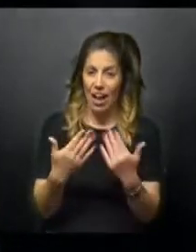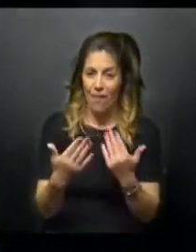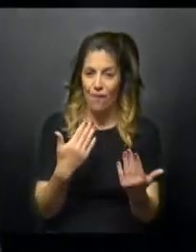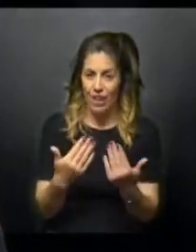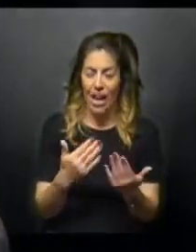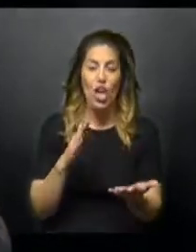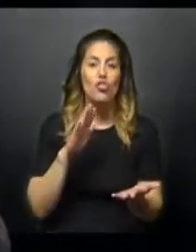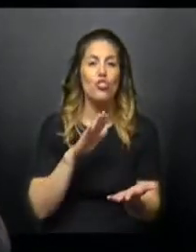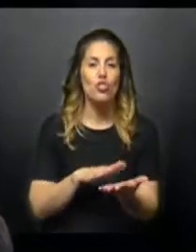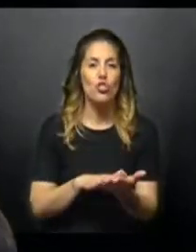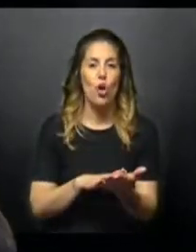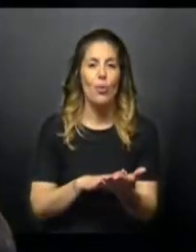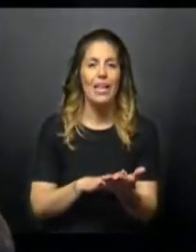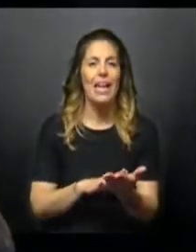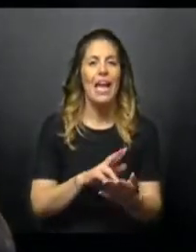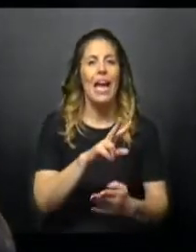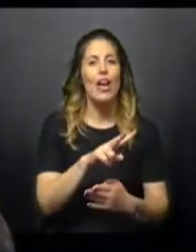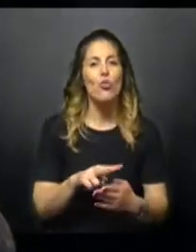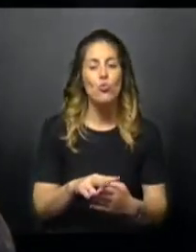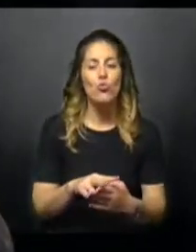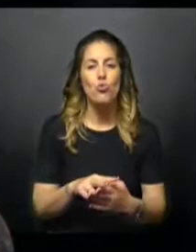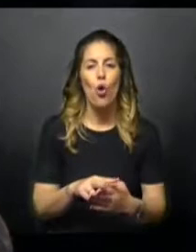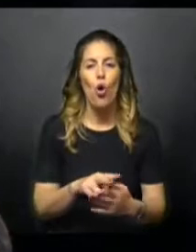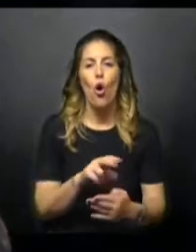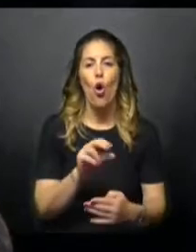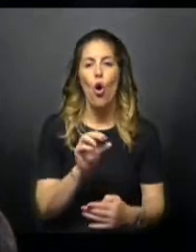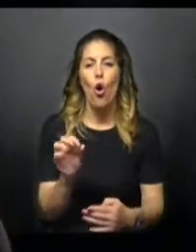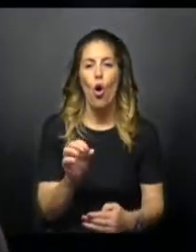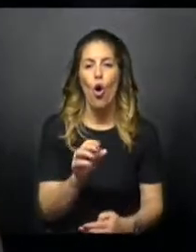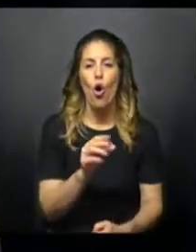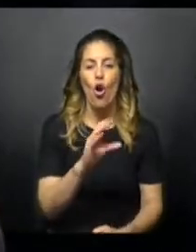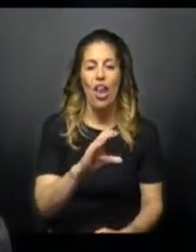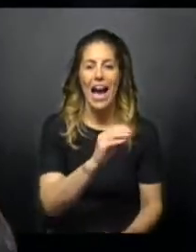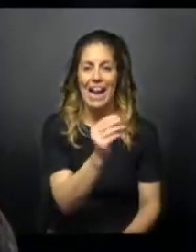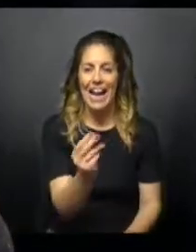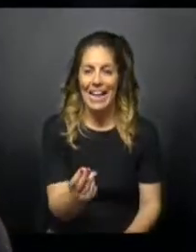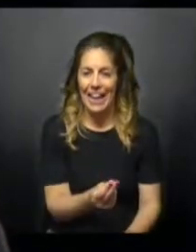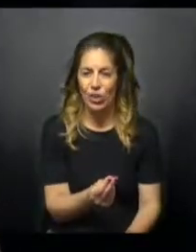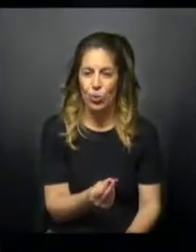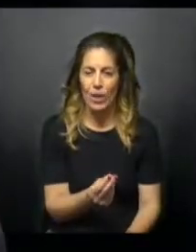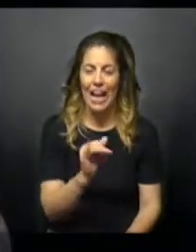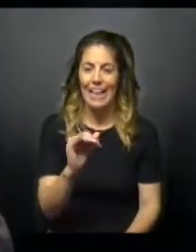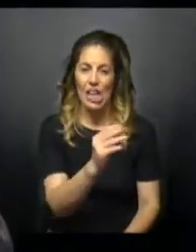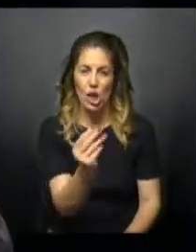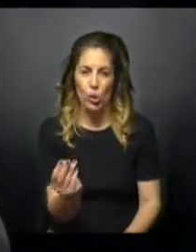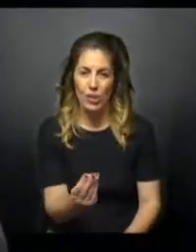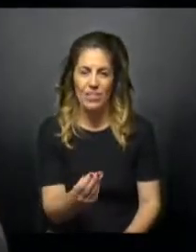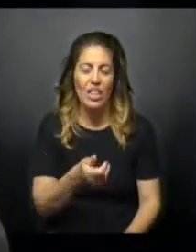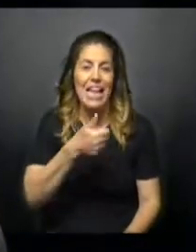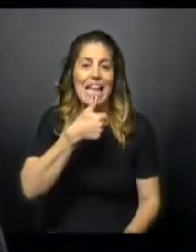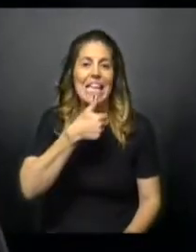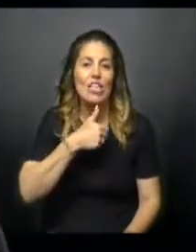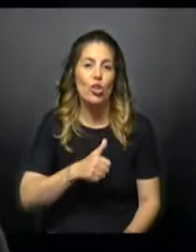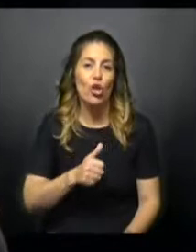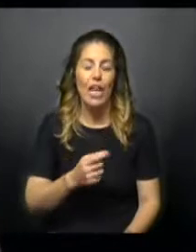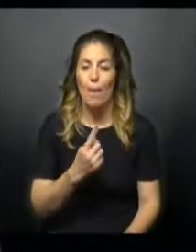sobre el uso o el en la caricatura o la ilustración en la historia en